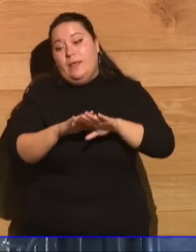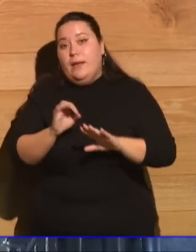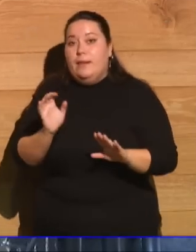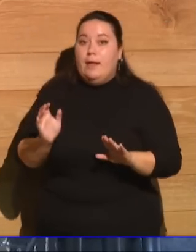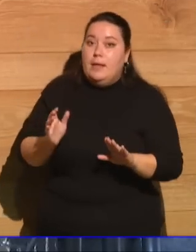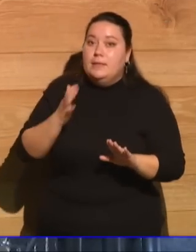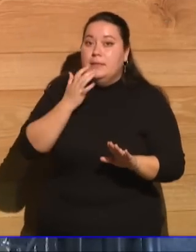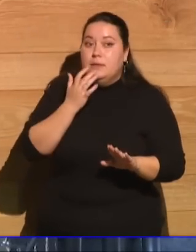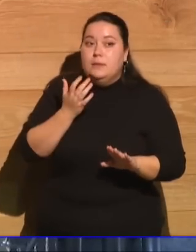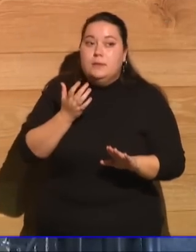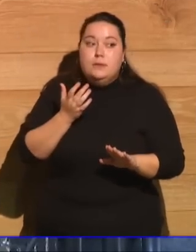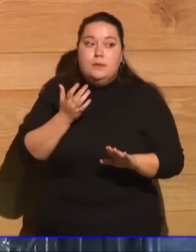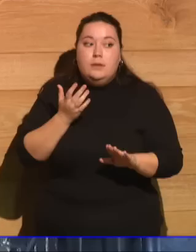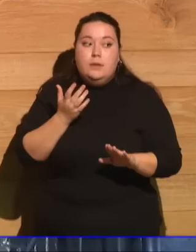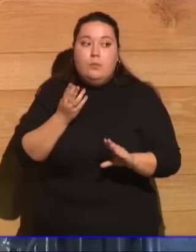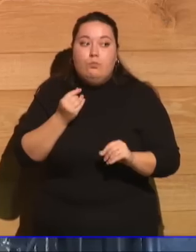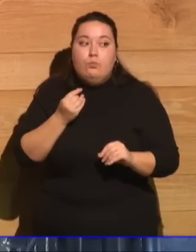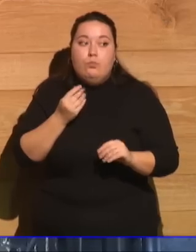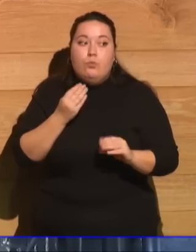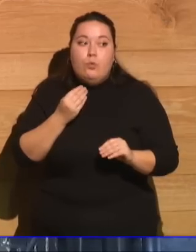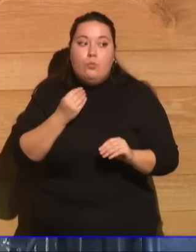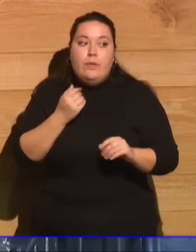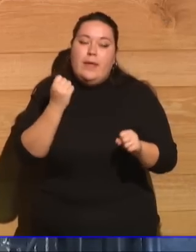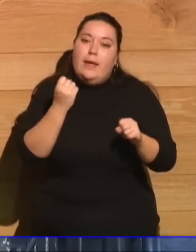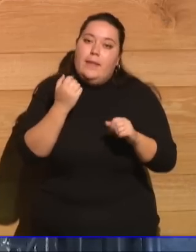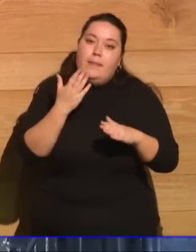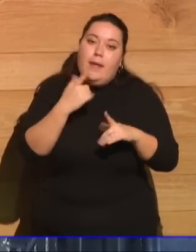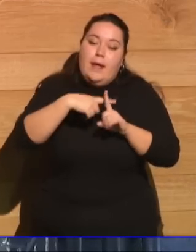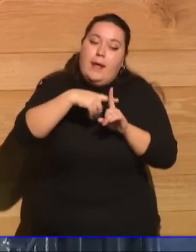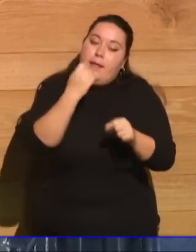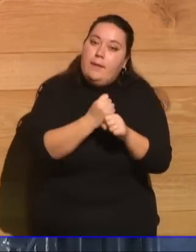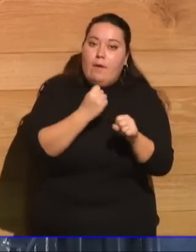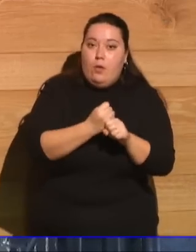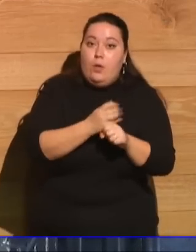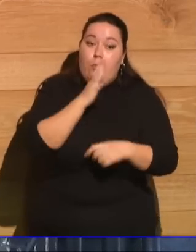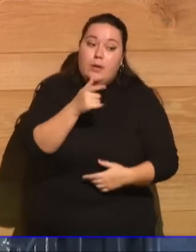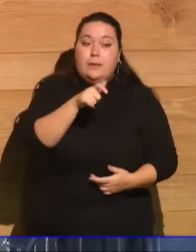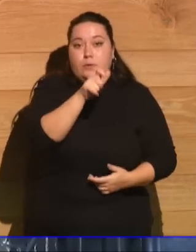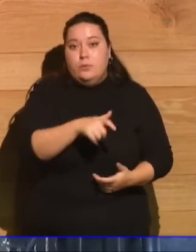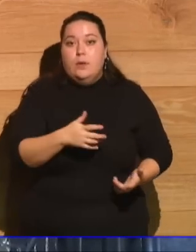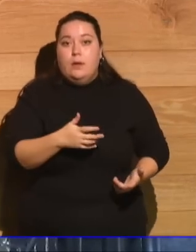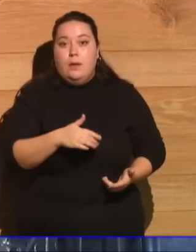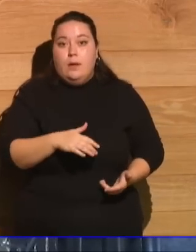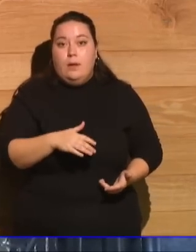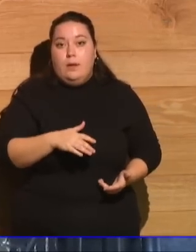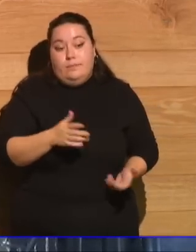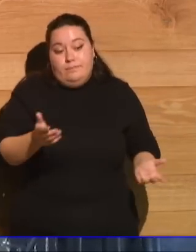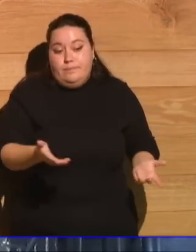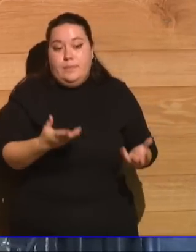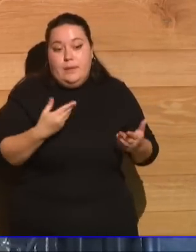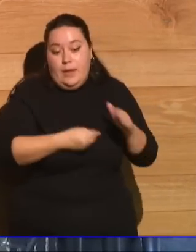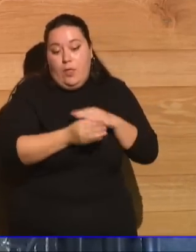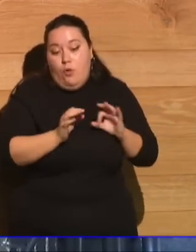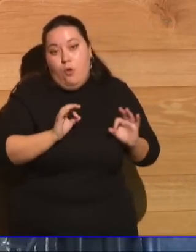siendo muy militante de ser de clase trabajadora, porque este señor nació en unos escombros, y esto es